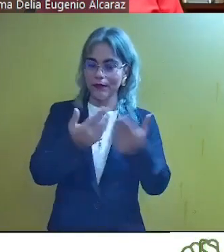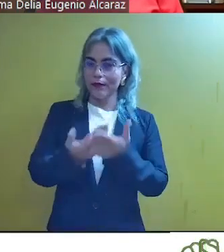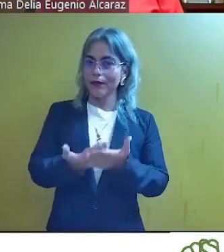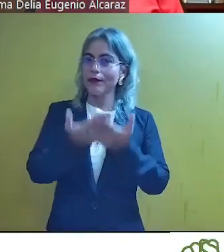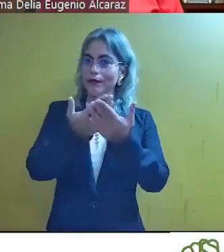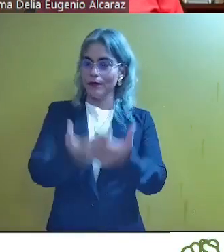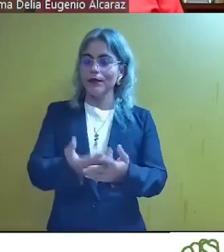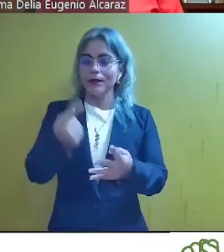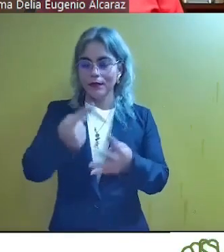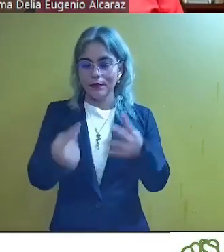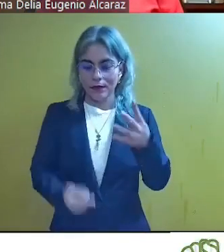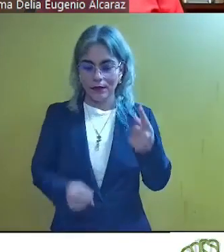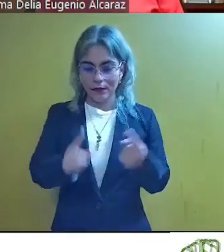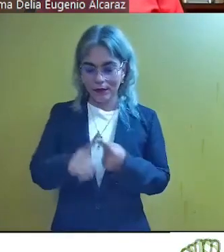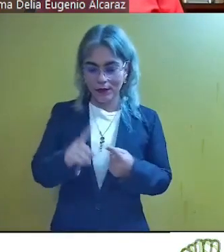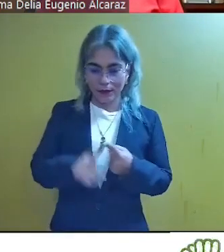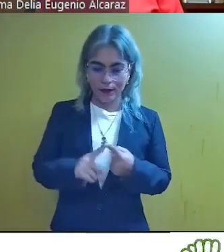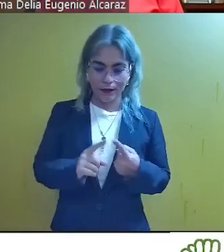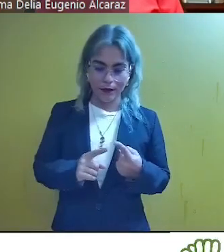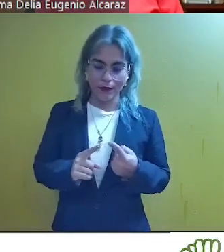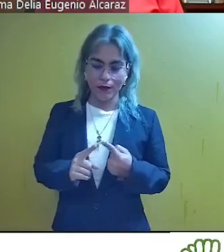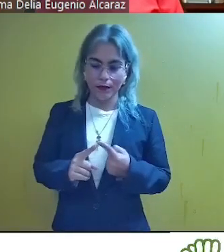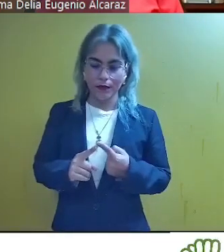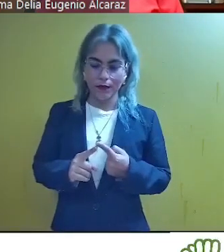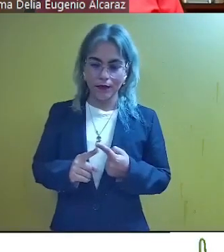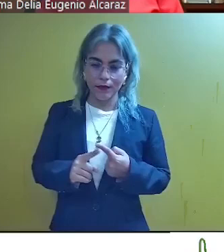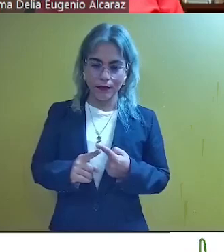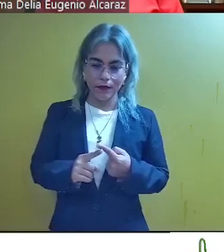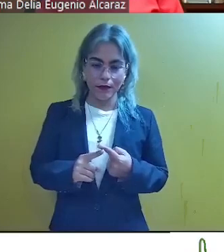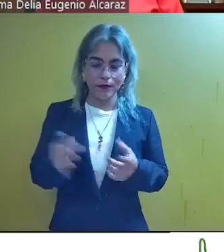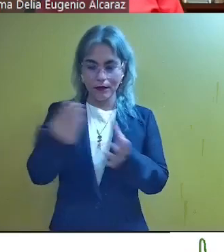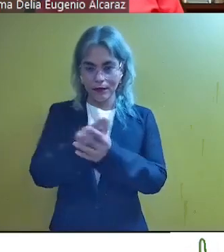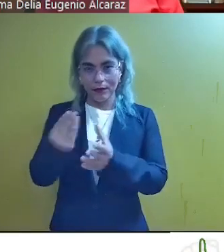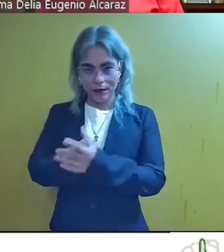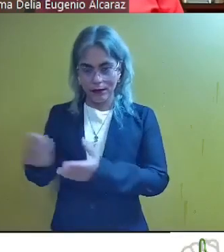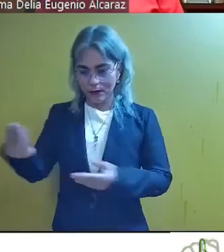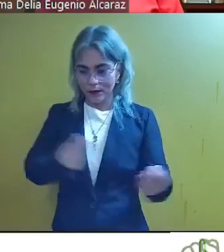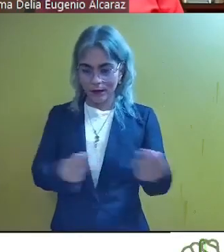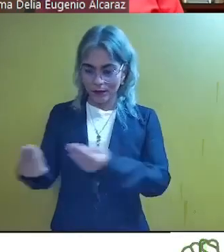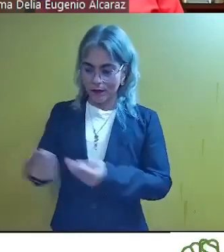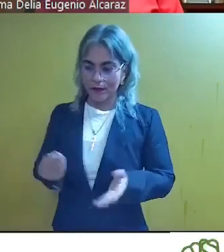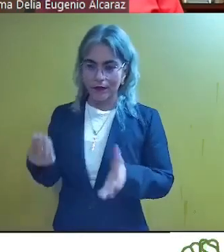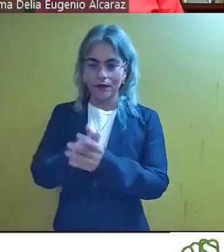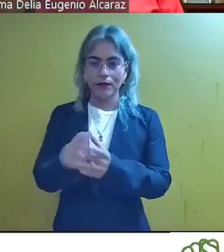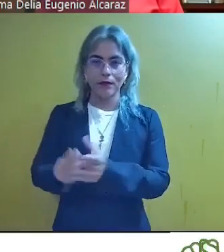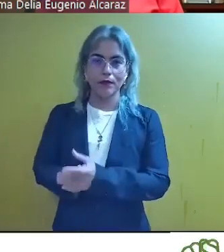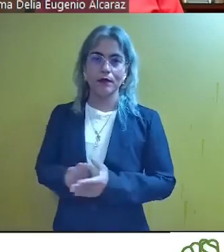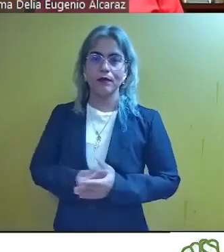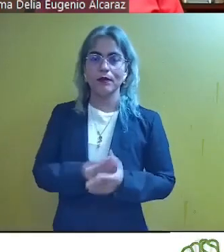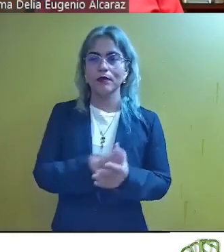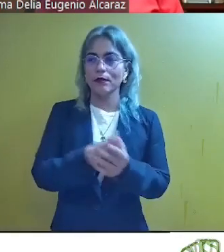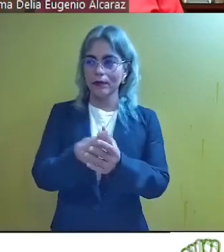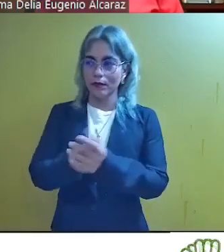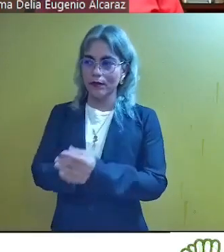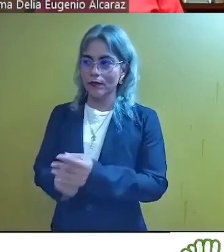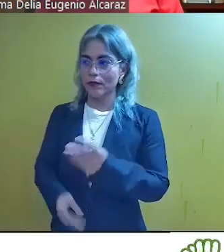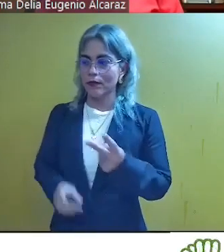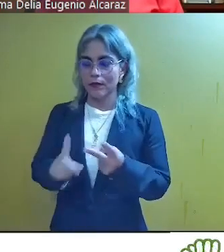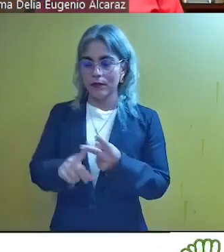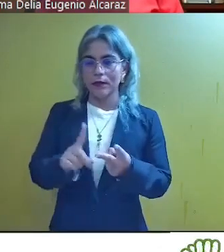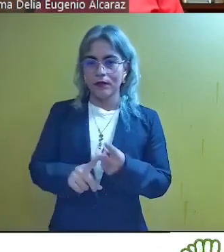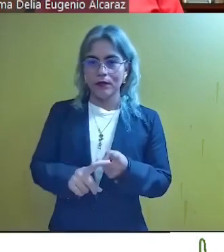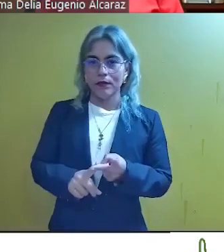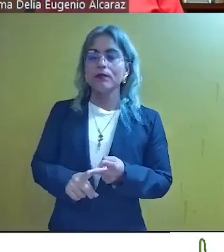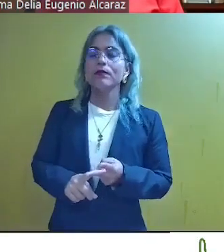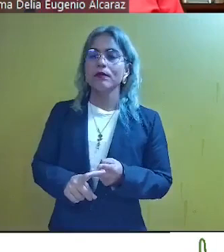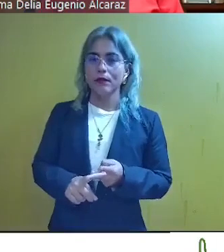resolutivos. Primero, acumular los expedientes debiendo agregarse copia certificada de la ejecutoria del expediente acumulado. Segundo,